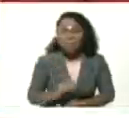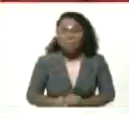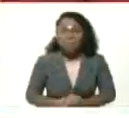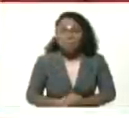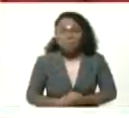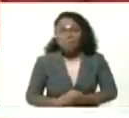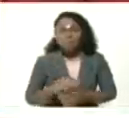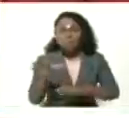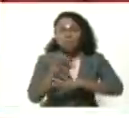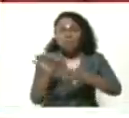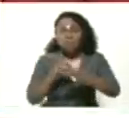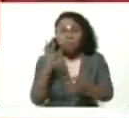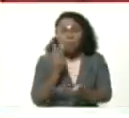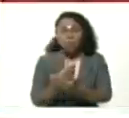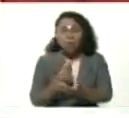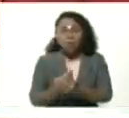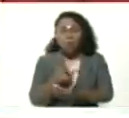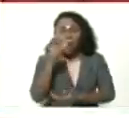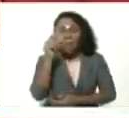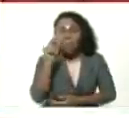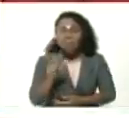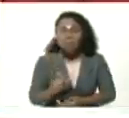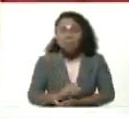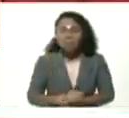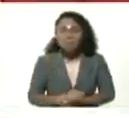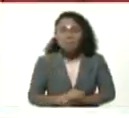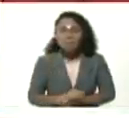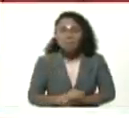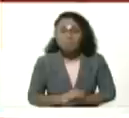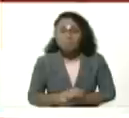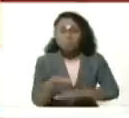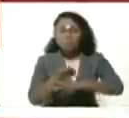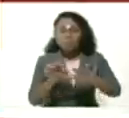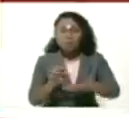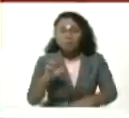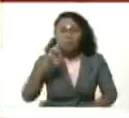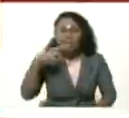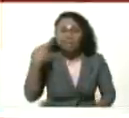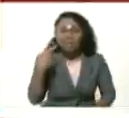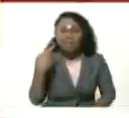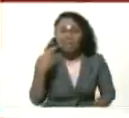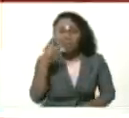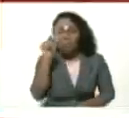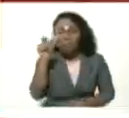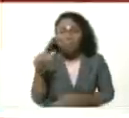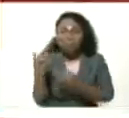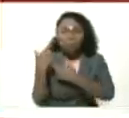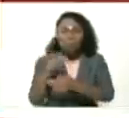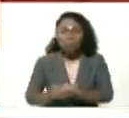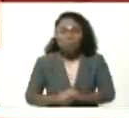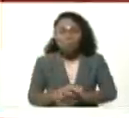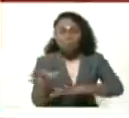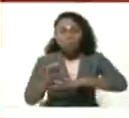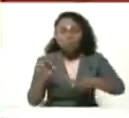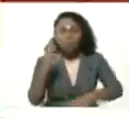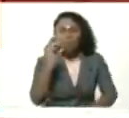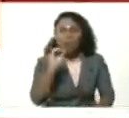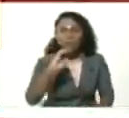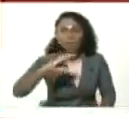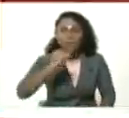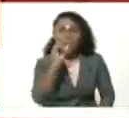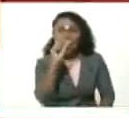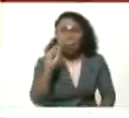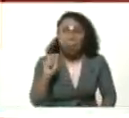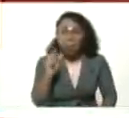Municipio Monagas, Pedro Solórzano. Municipio Rivas, José Berrueta. Municipio Rocio, Christopher